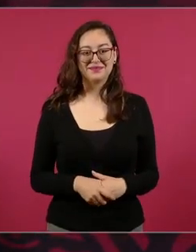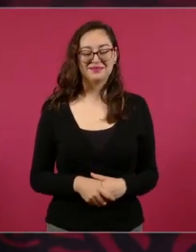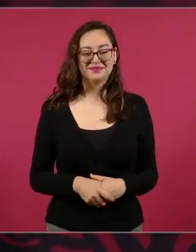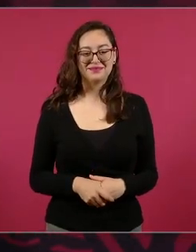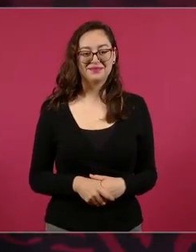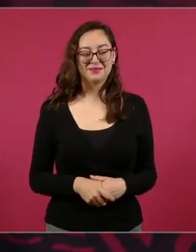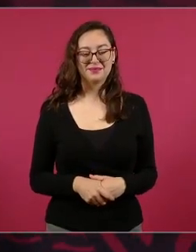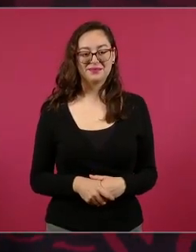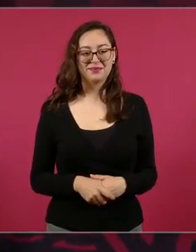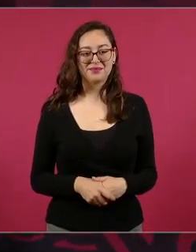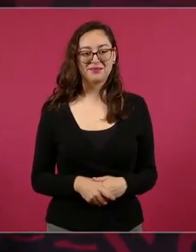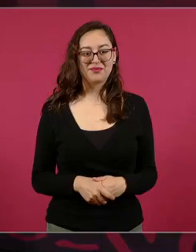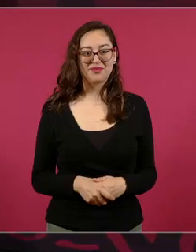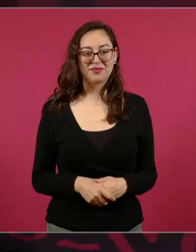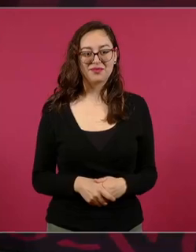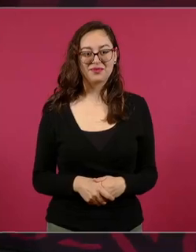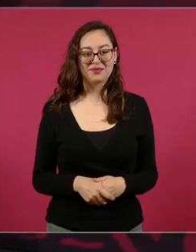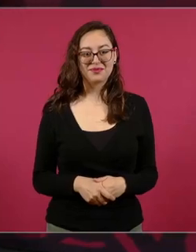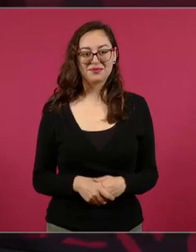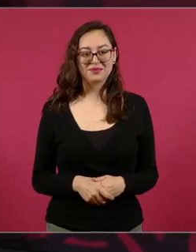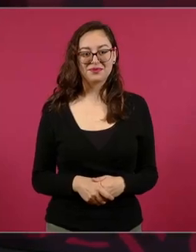¿eh? ¿Eh?